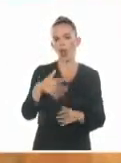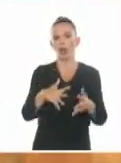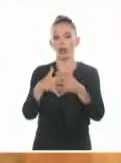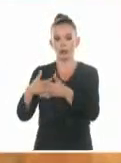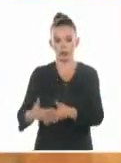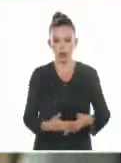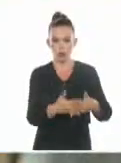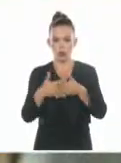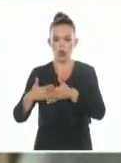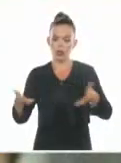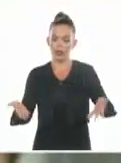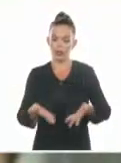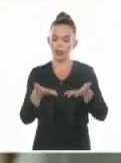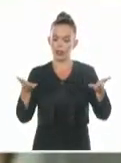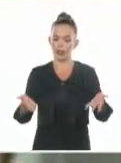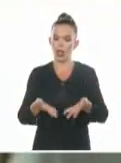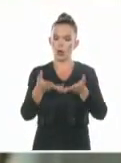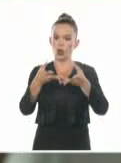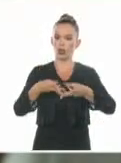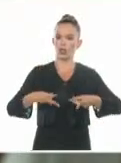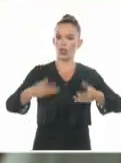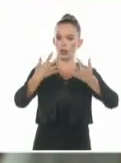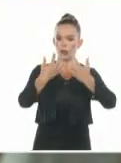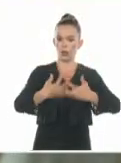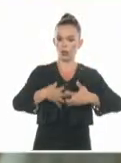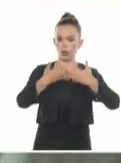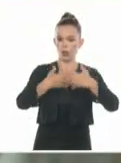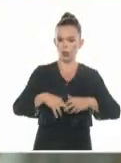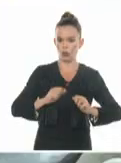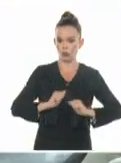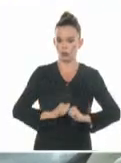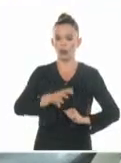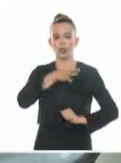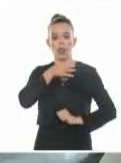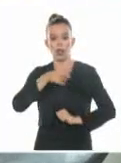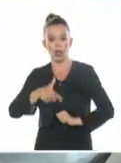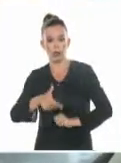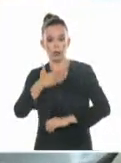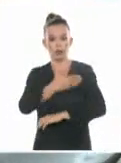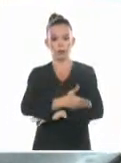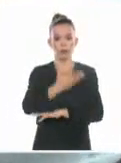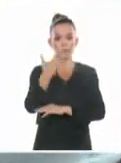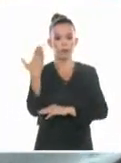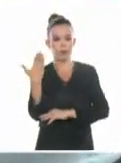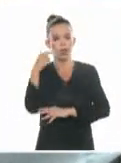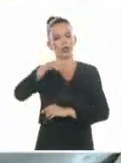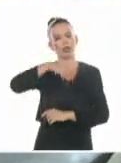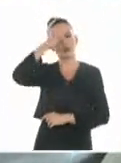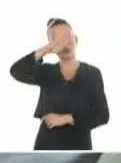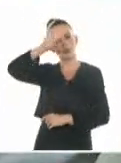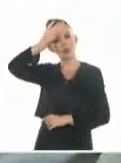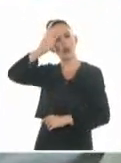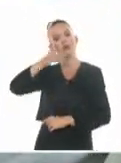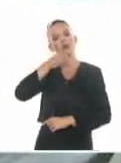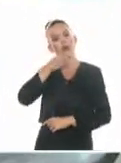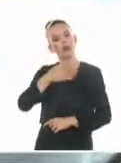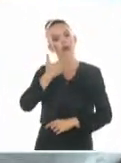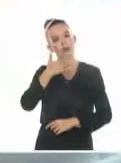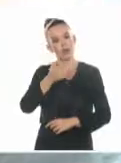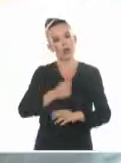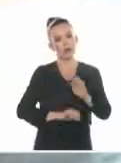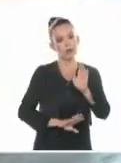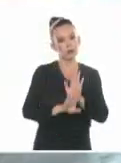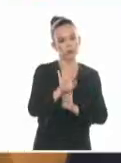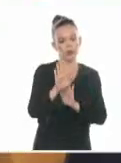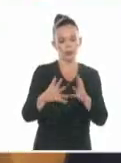no persistiera el bloqueo, tuviéramos muchas oportunidades de avanzar en beneficio de ambas naciones, recalcó el